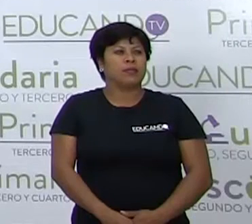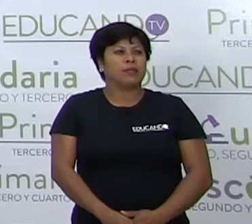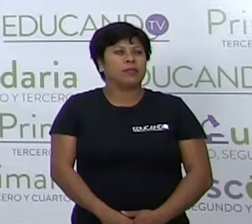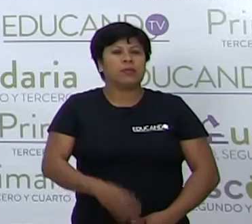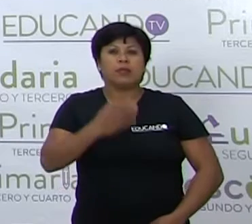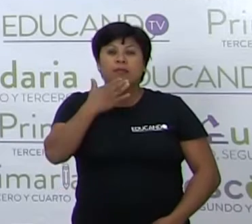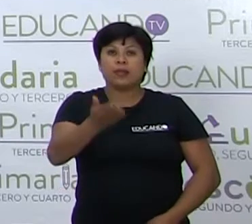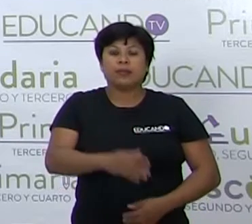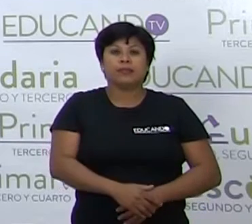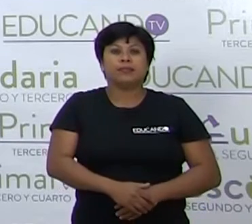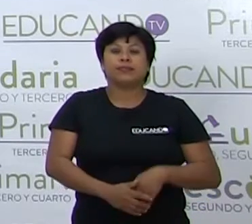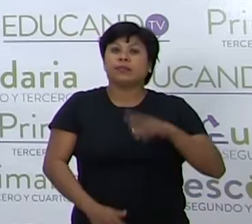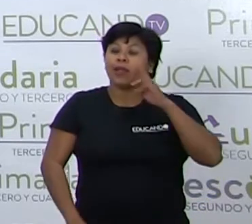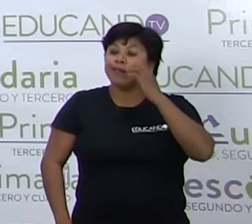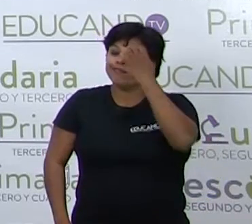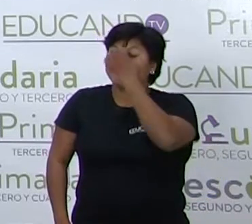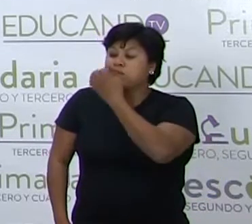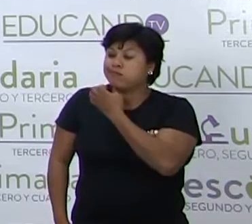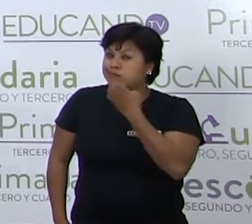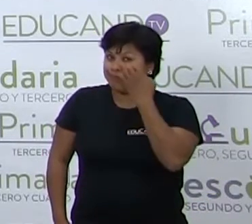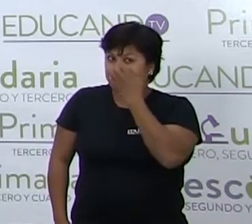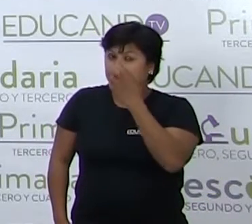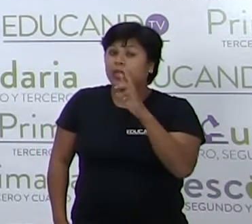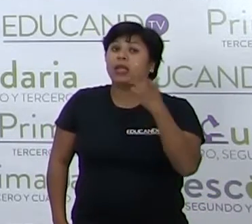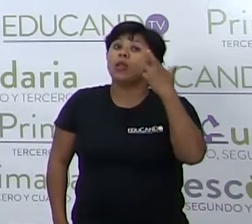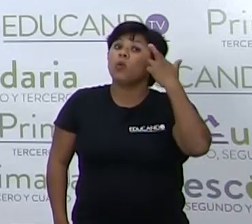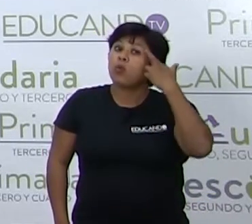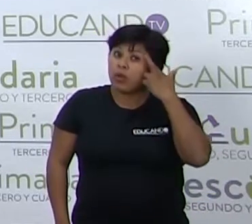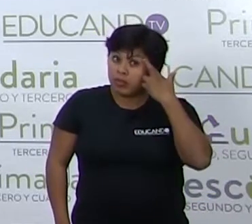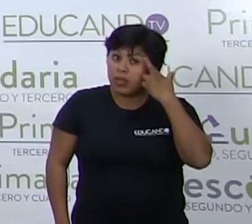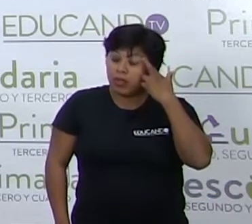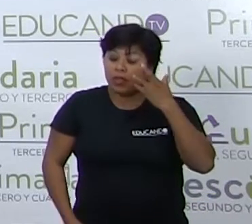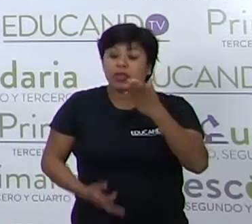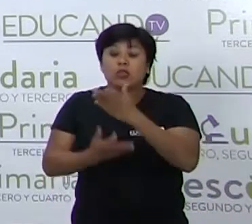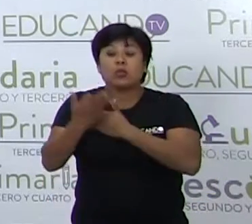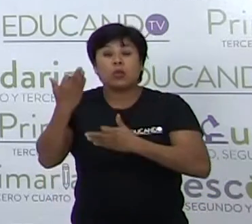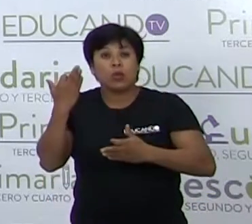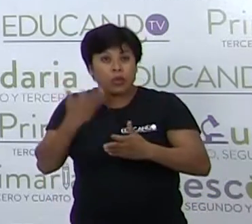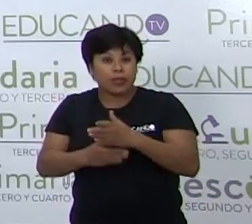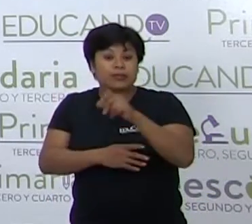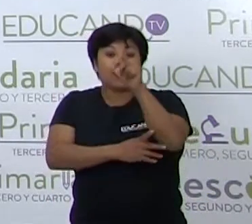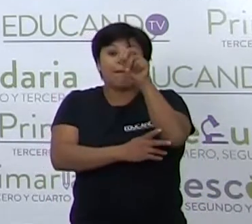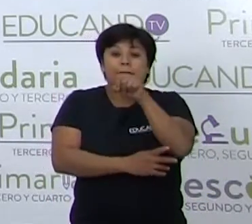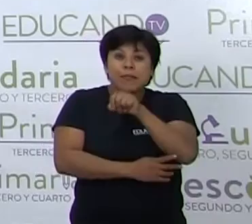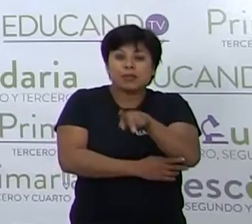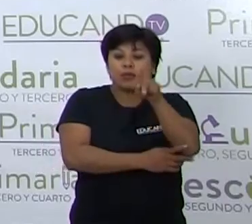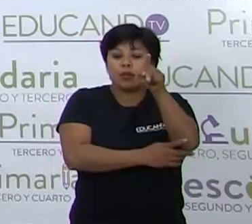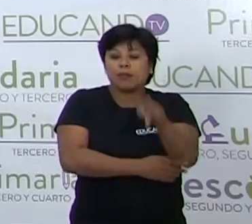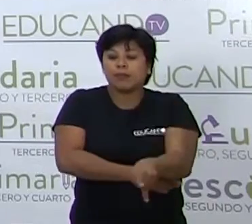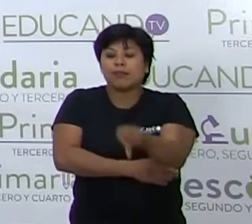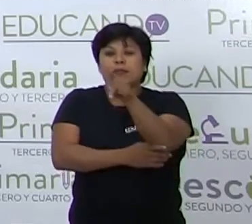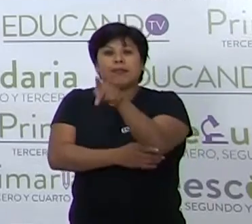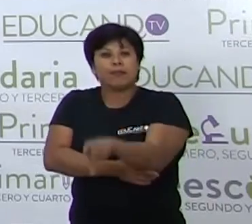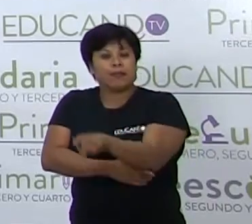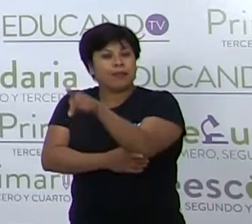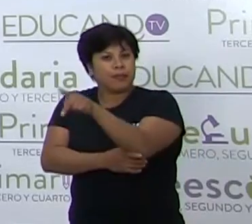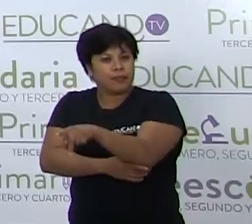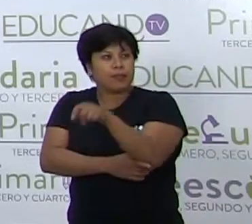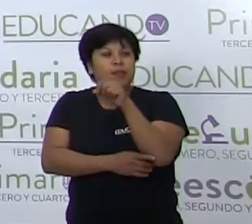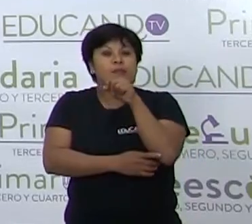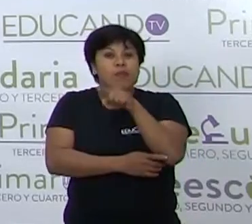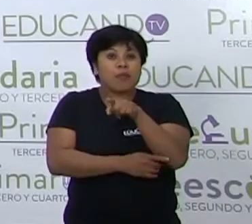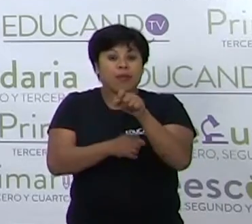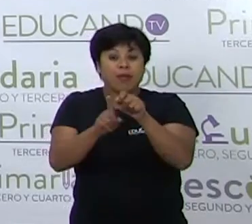Bien, observa esta. ¿Recuerdas que en todas se repite el mismo, o mejor dicho, la